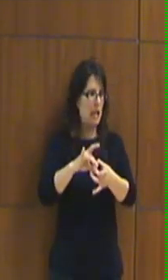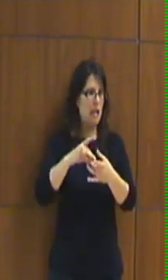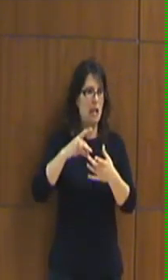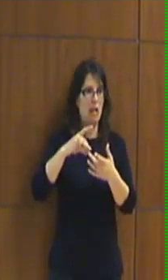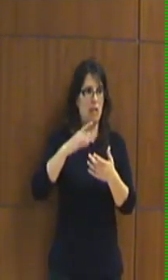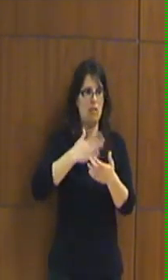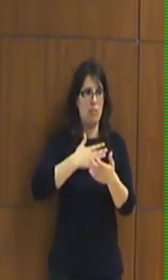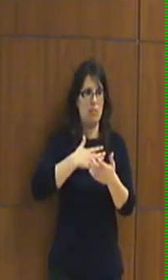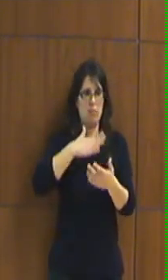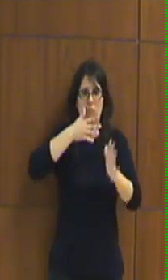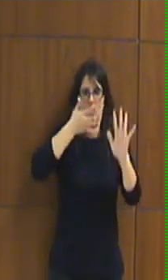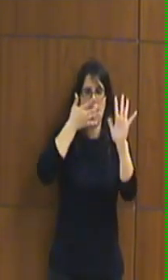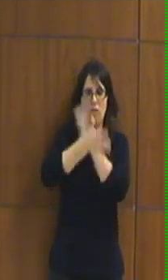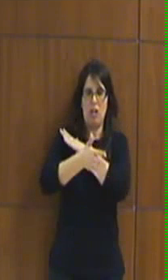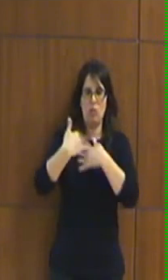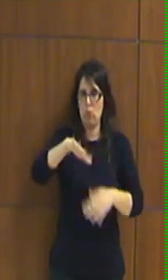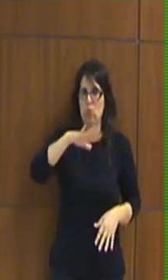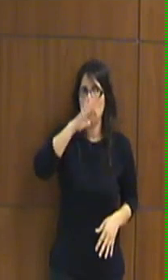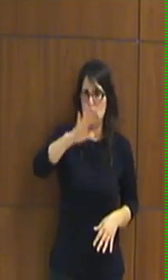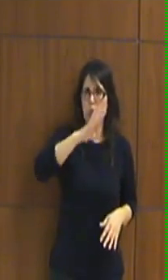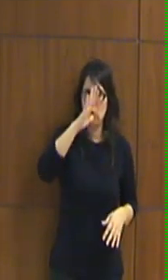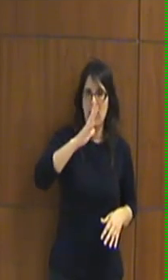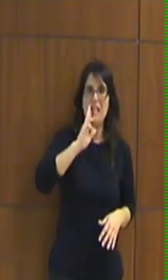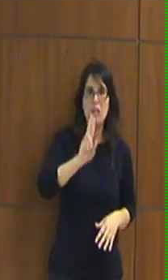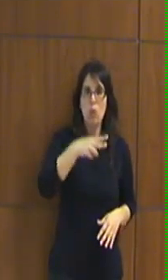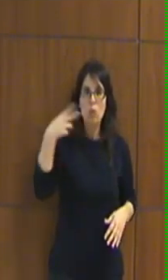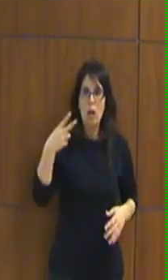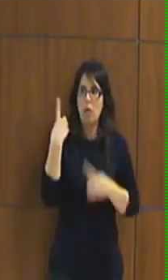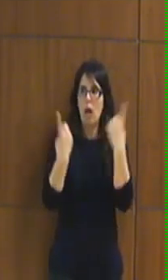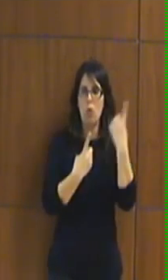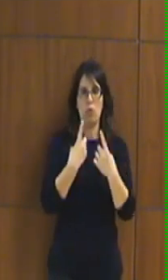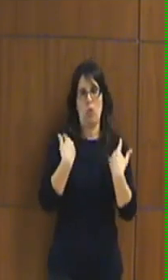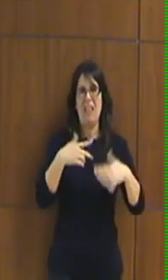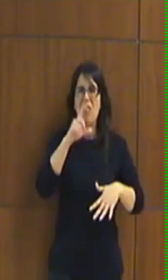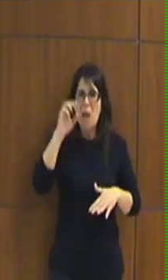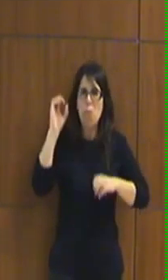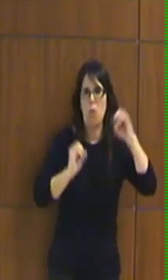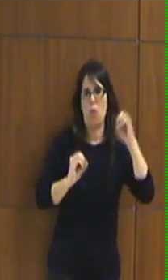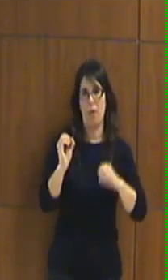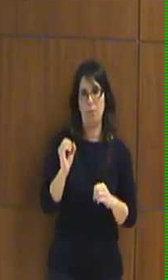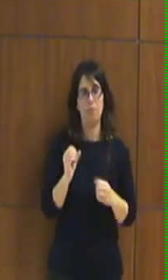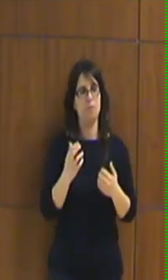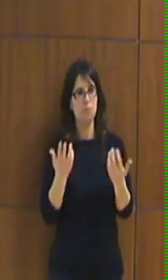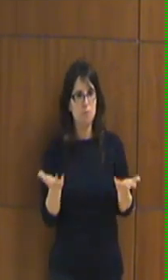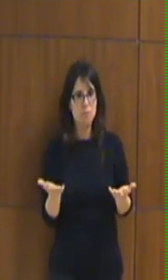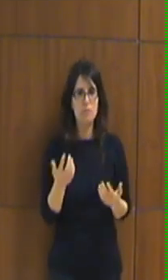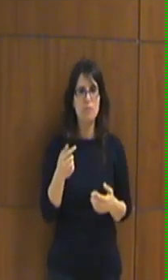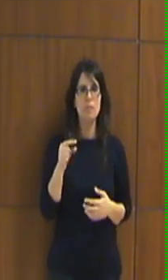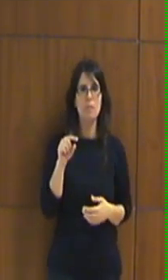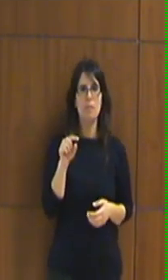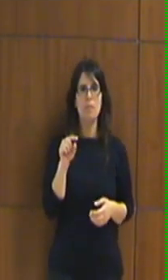Realmente tremendo, o sea, los resultados de algunos ámbitos, ¿no? Ahí